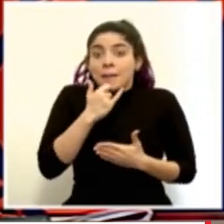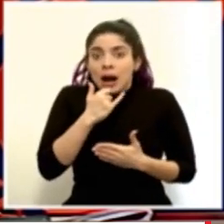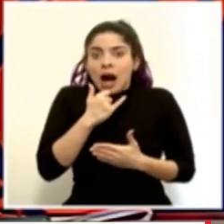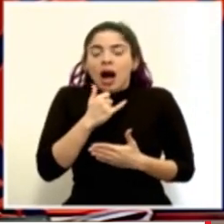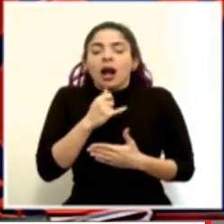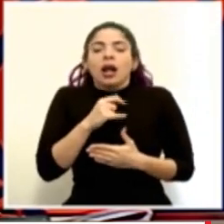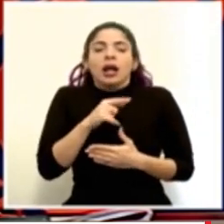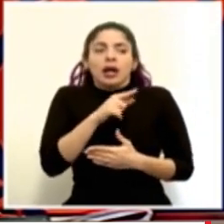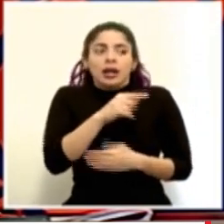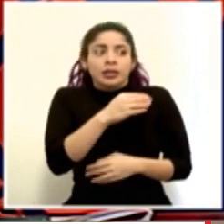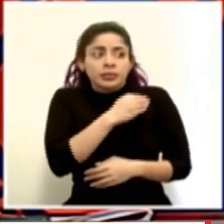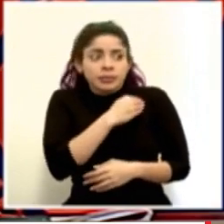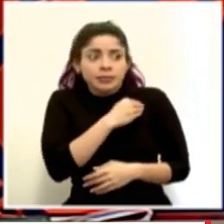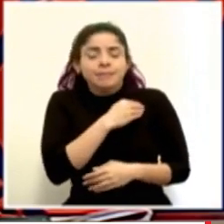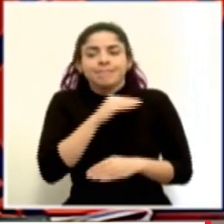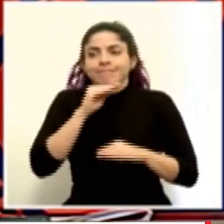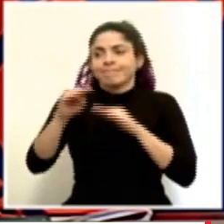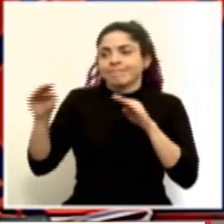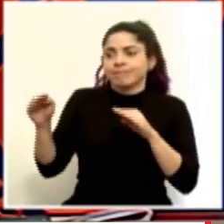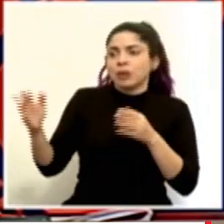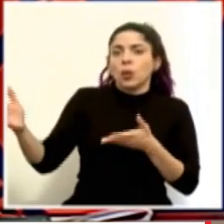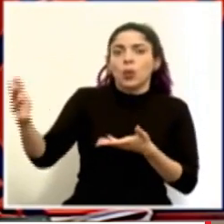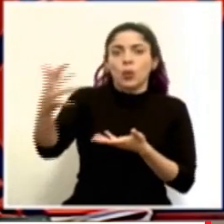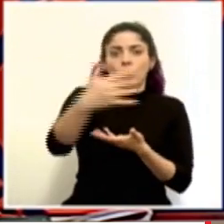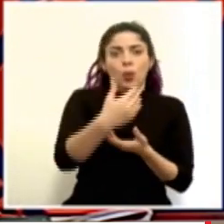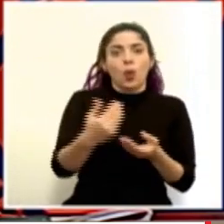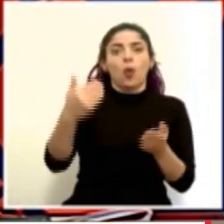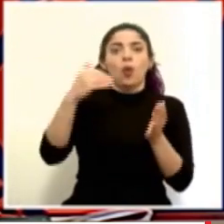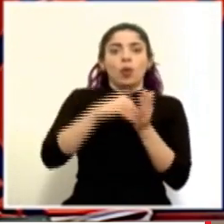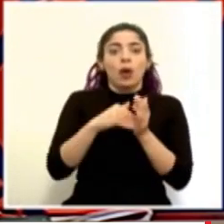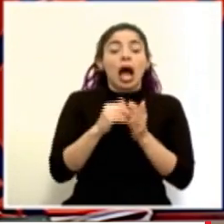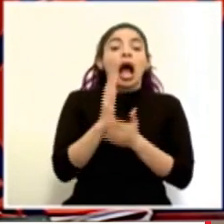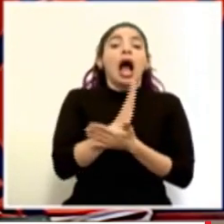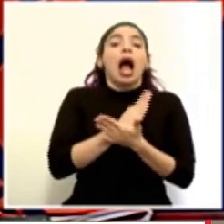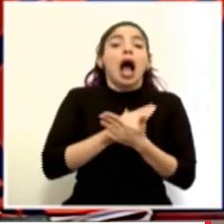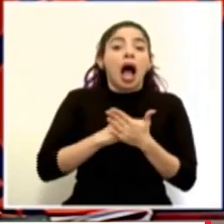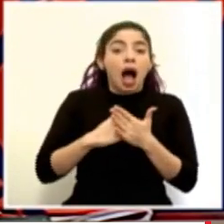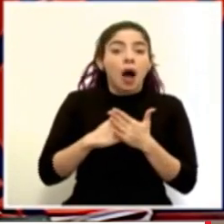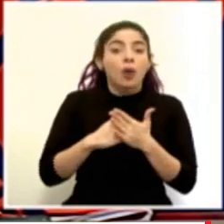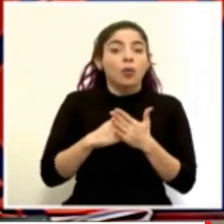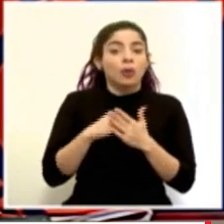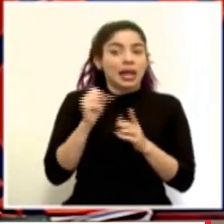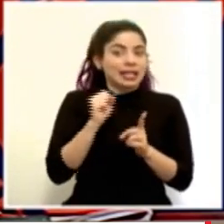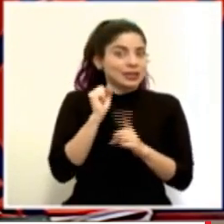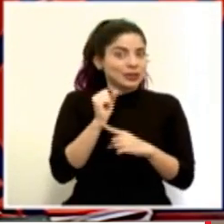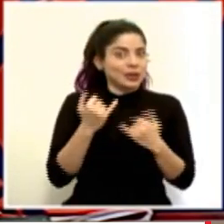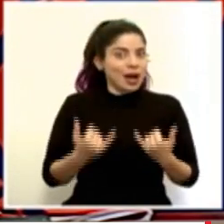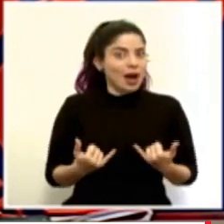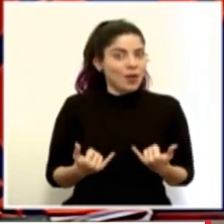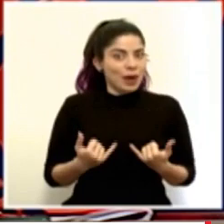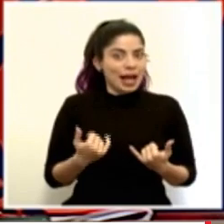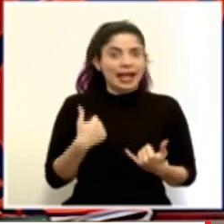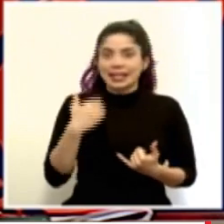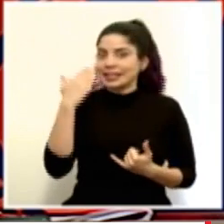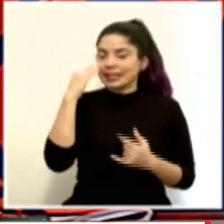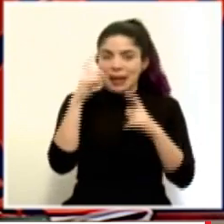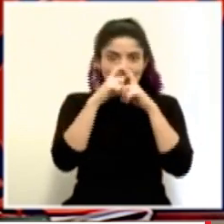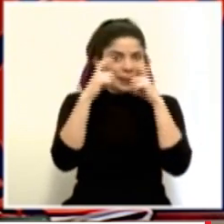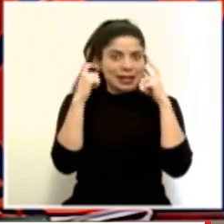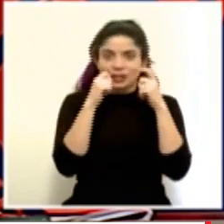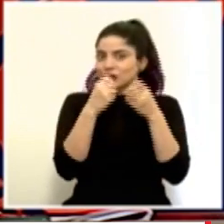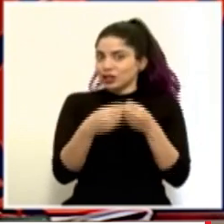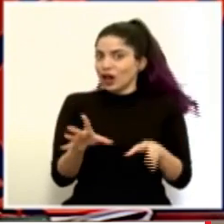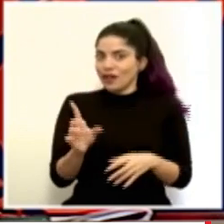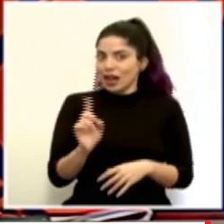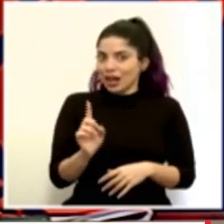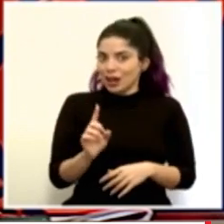hace el llamado a que se devuelva aún en las condiciones que estamos, que sabemos que las mascarillas no